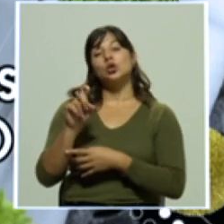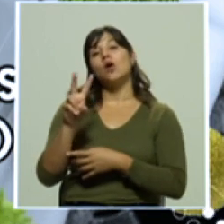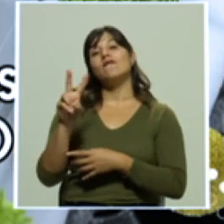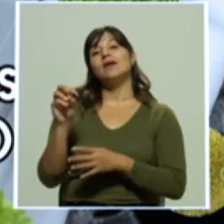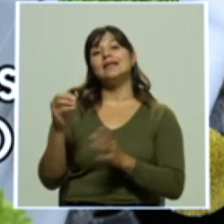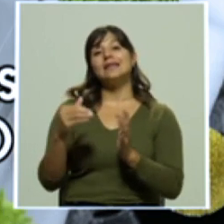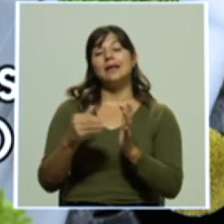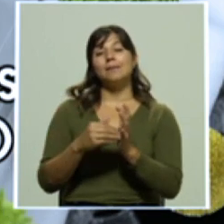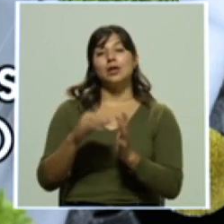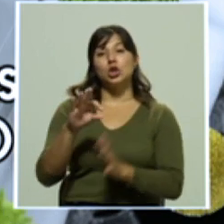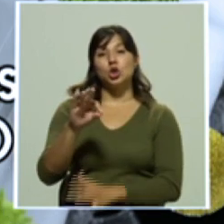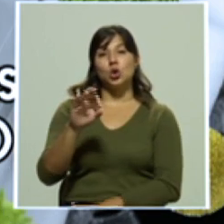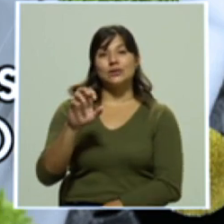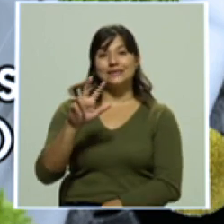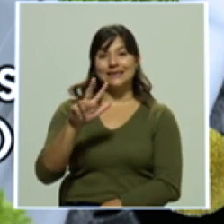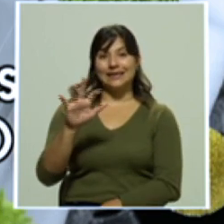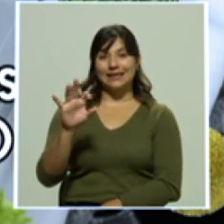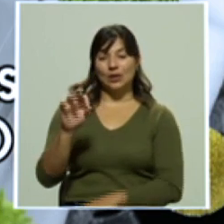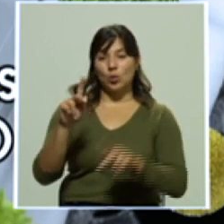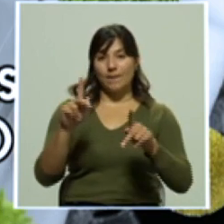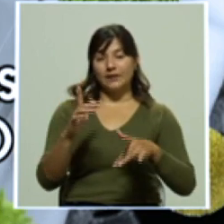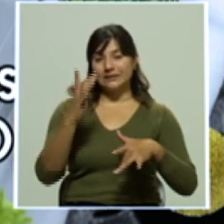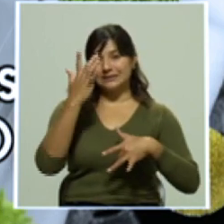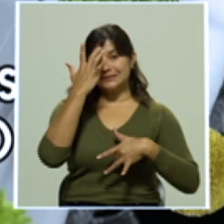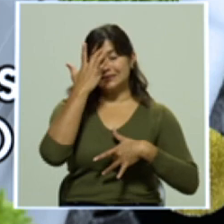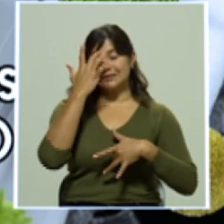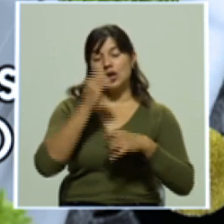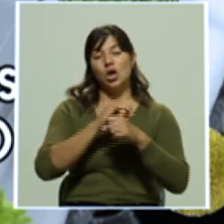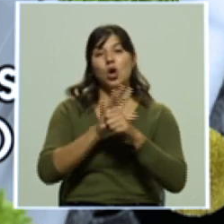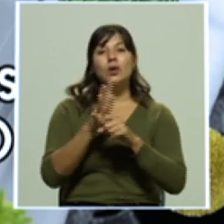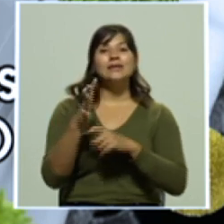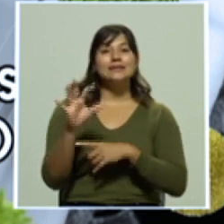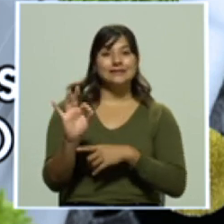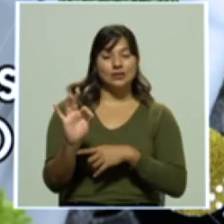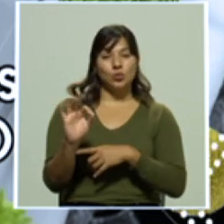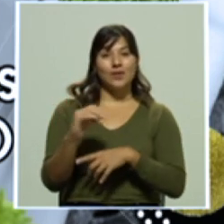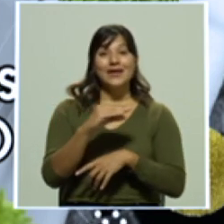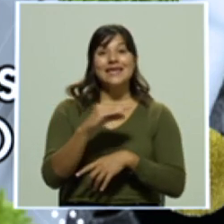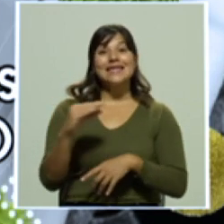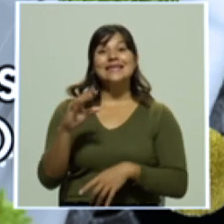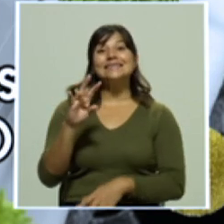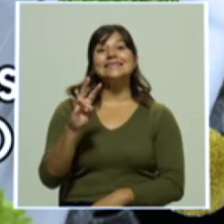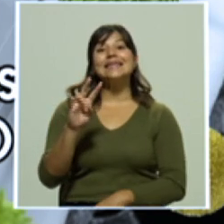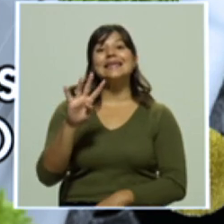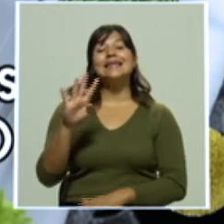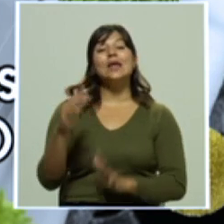120.939 personas que han contraído el COVID-19, de las cuales